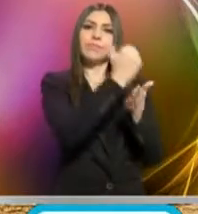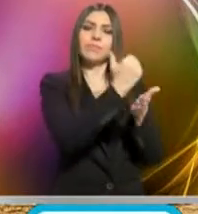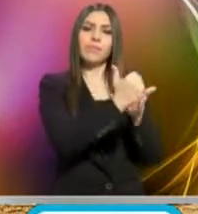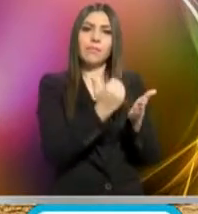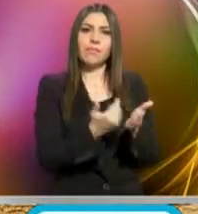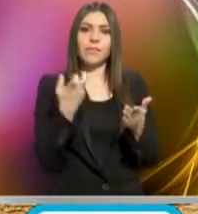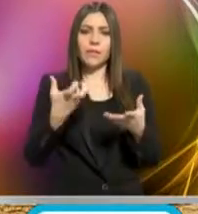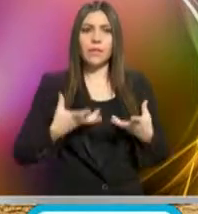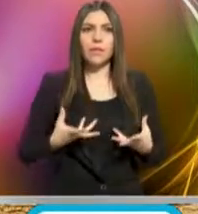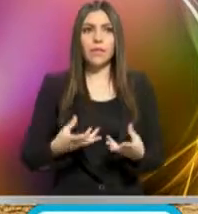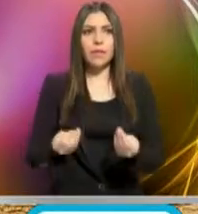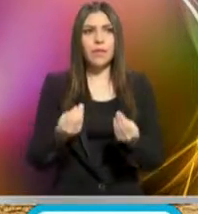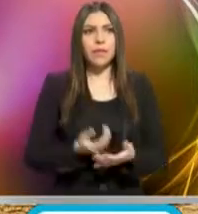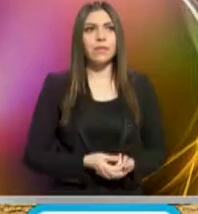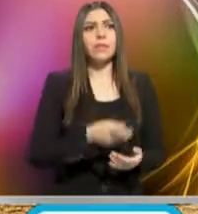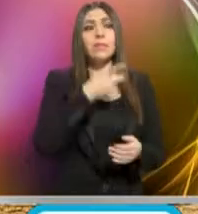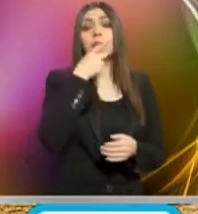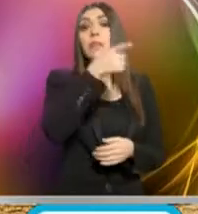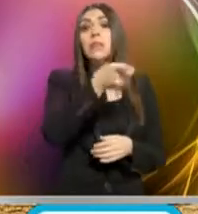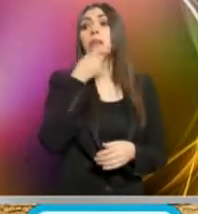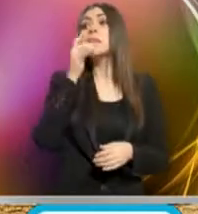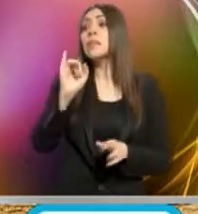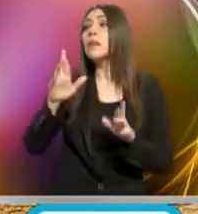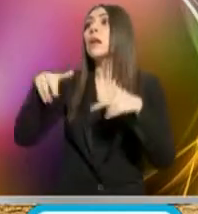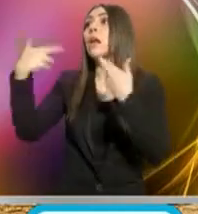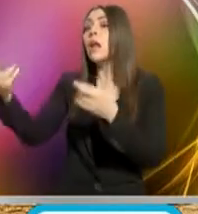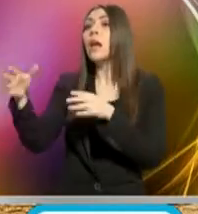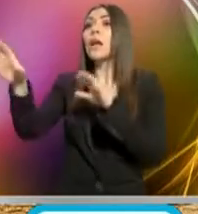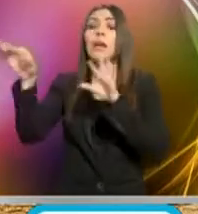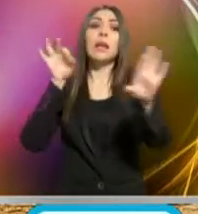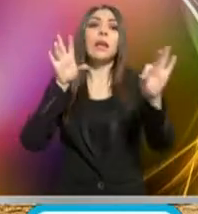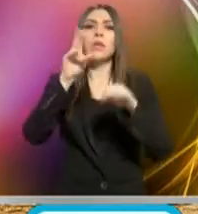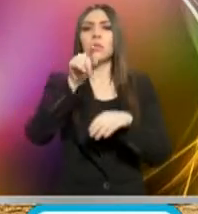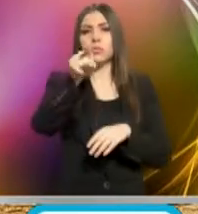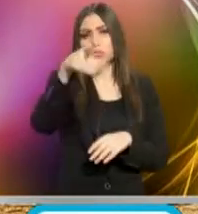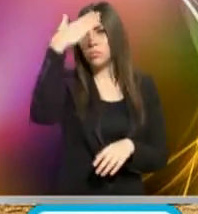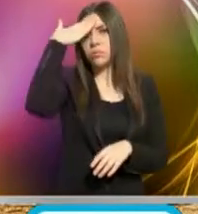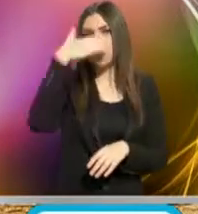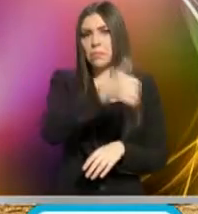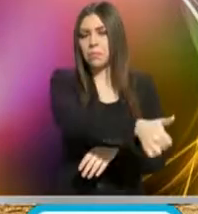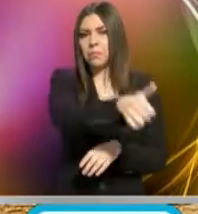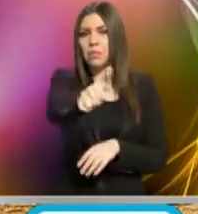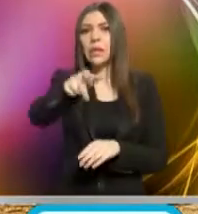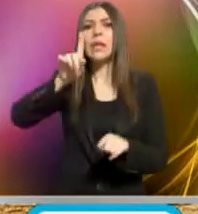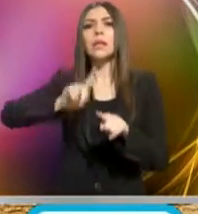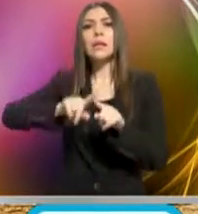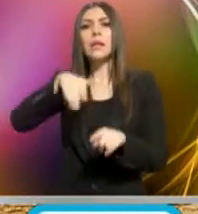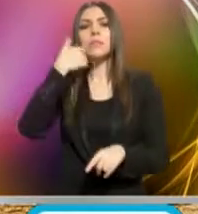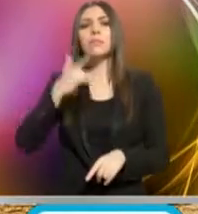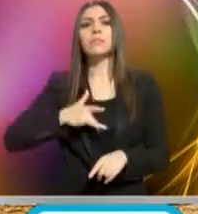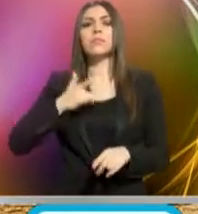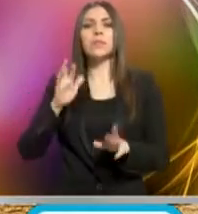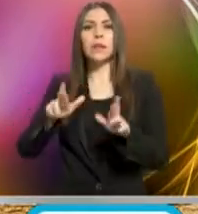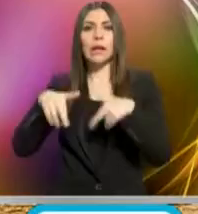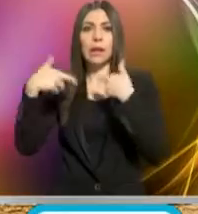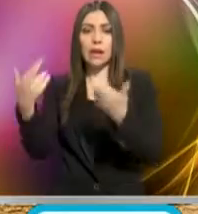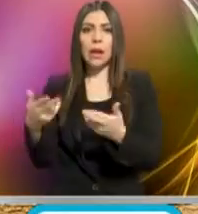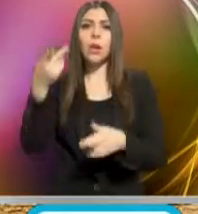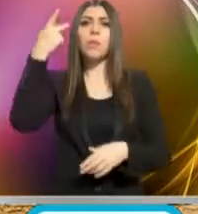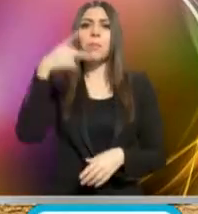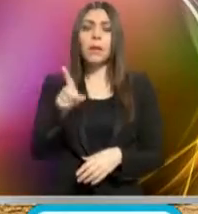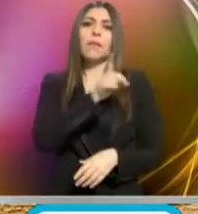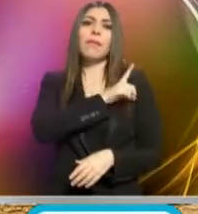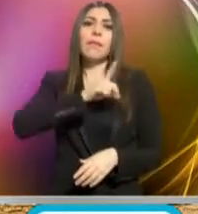regalo a estas personas y a estas sí. No. O sea, nosotros sabemos a quién les queremos dar regalo, ¿no? Pero que esté presupuestado, eso es lo más